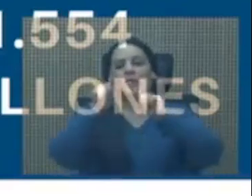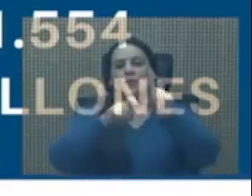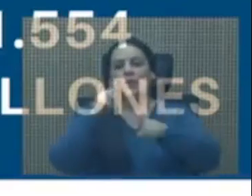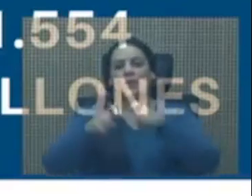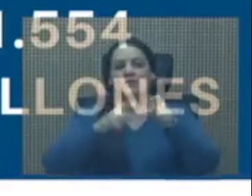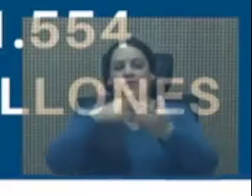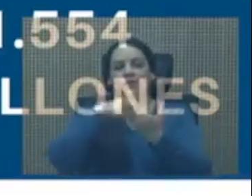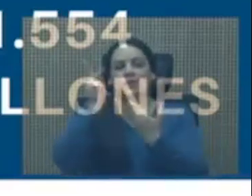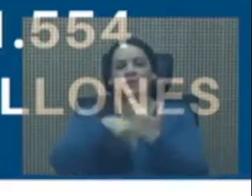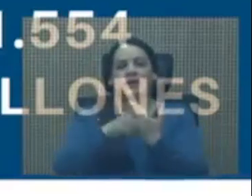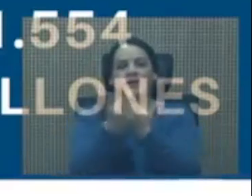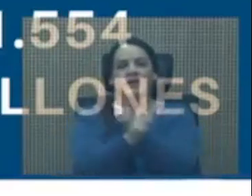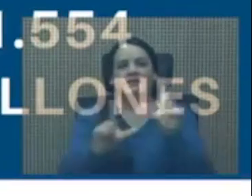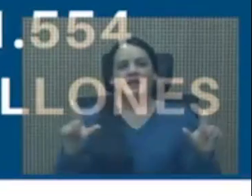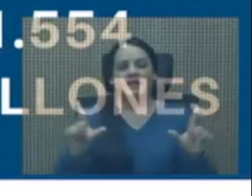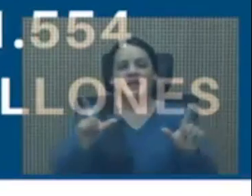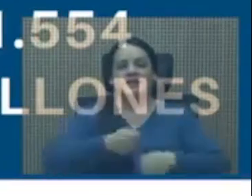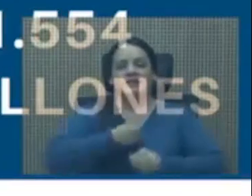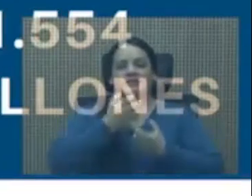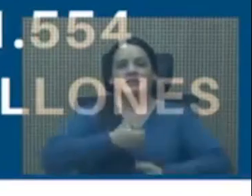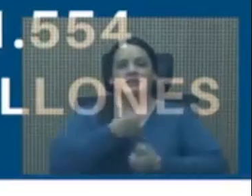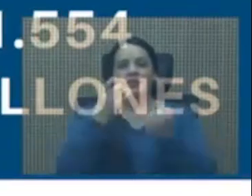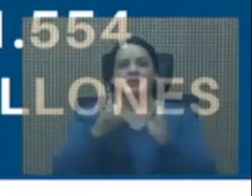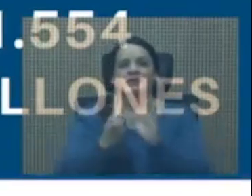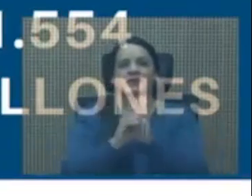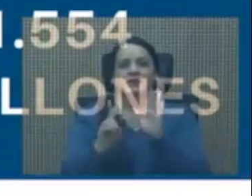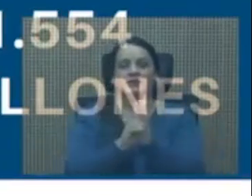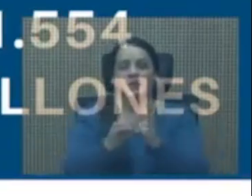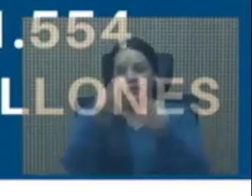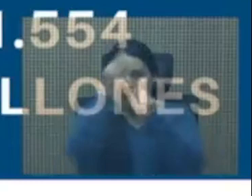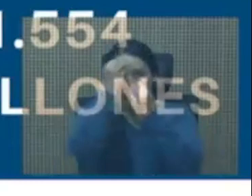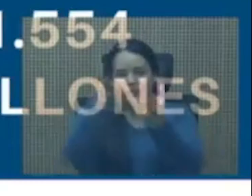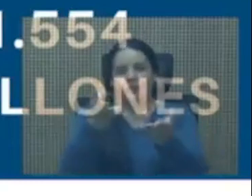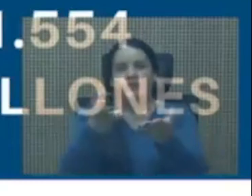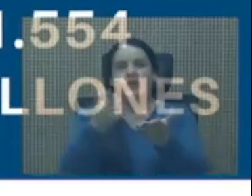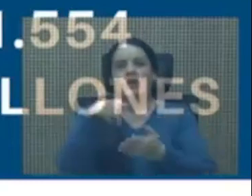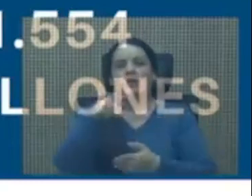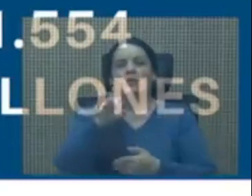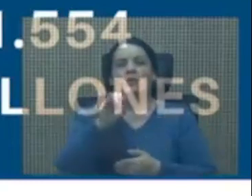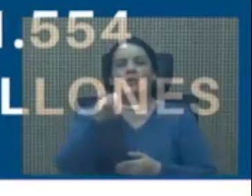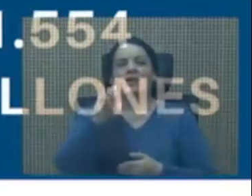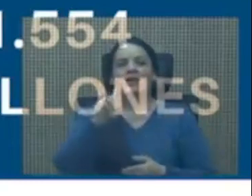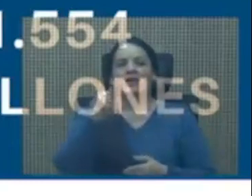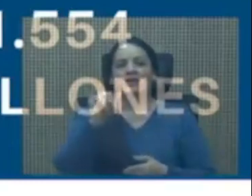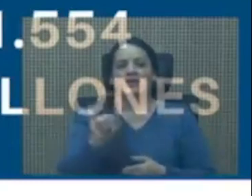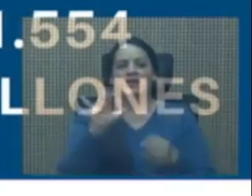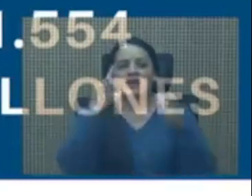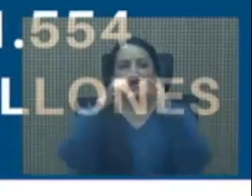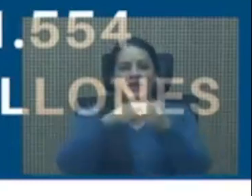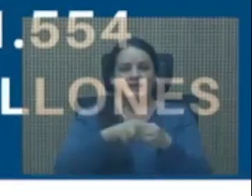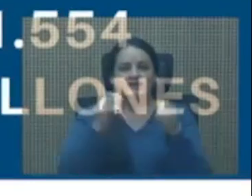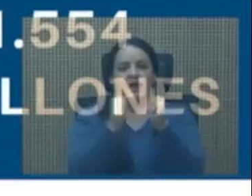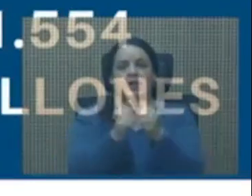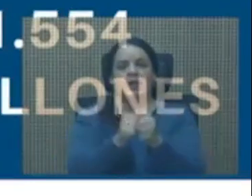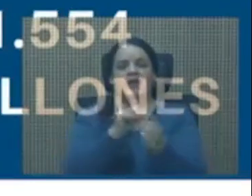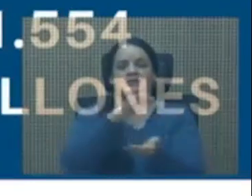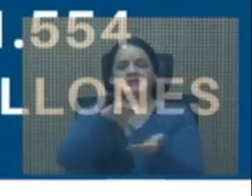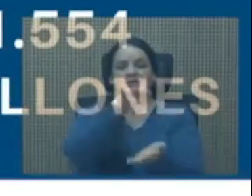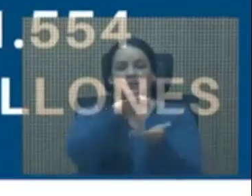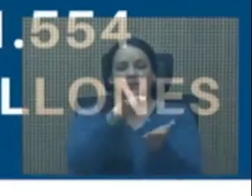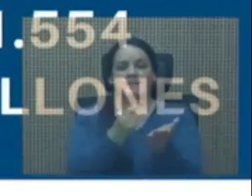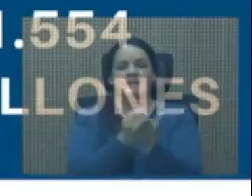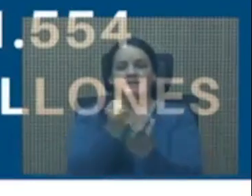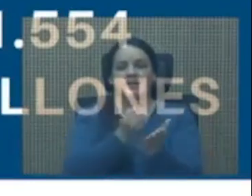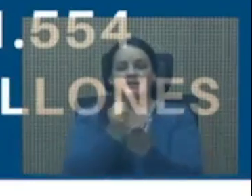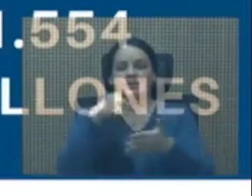de libertad de expresión y derecho a la información predi en Alianza con el centro de investigación de